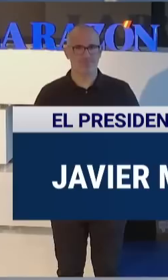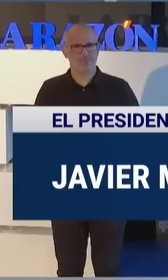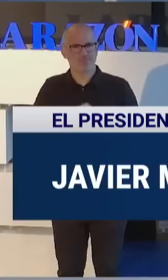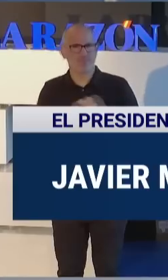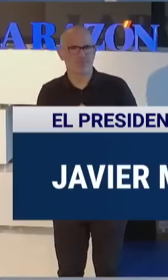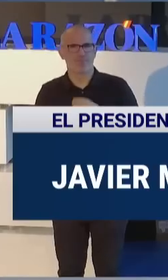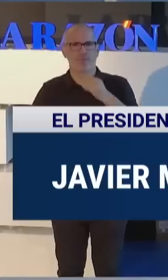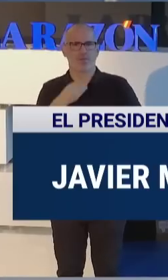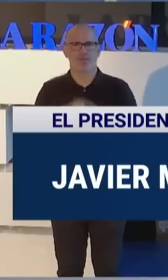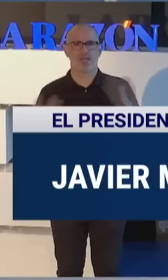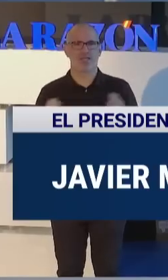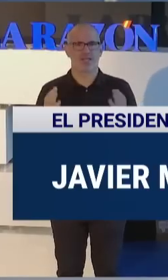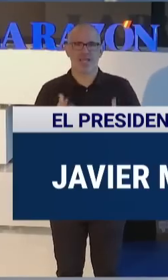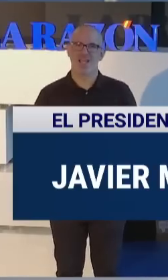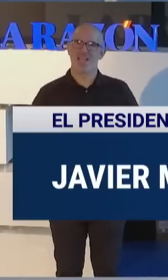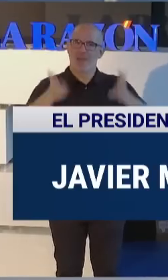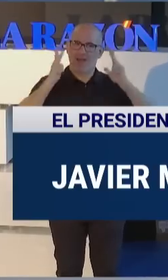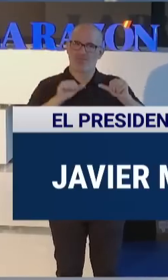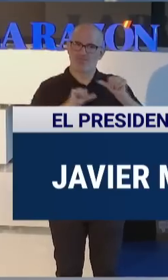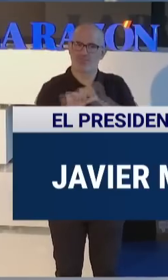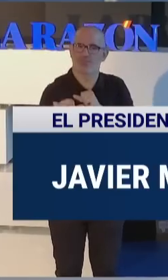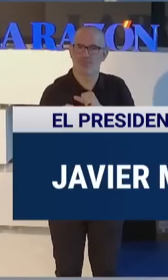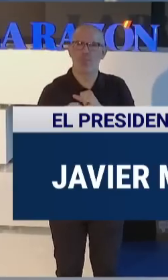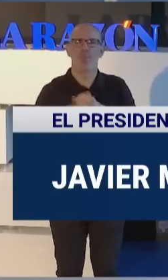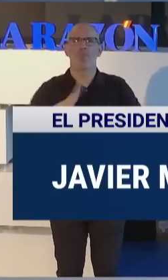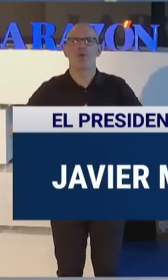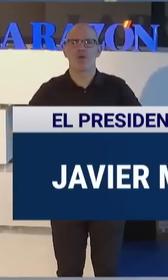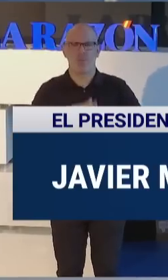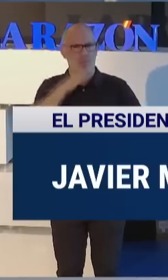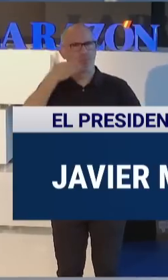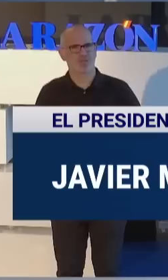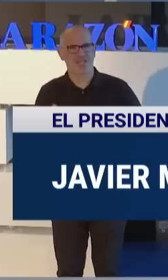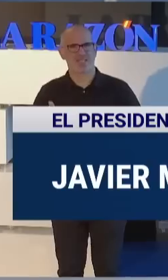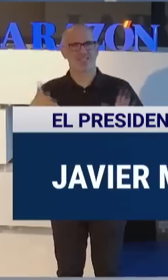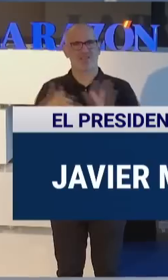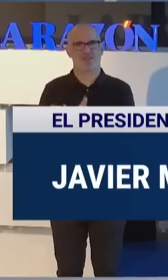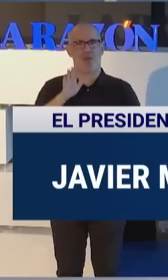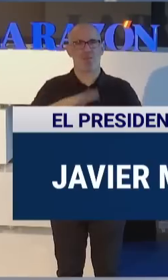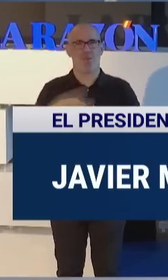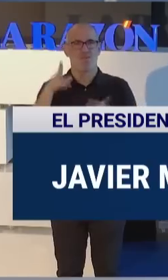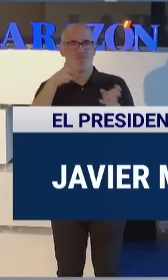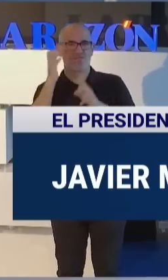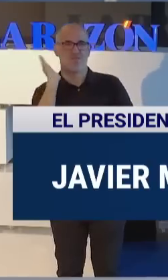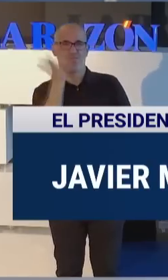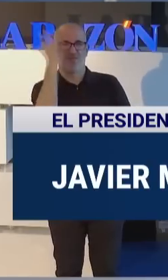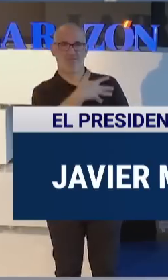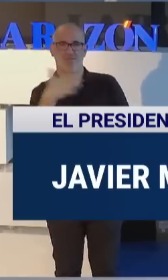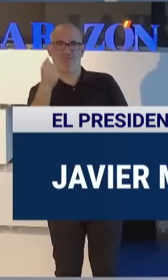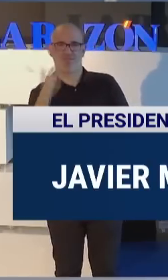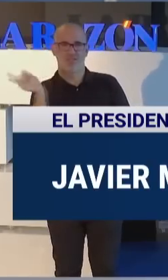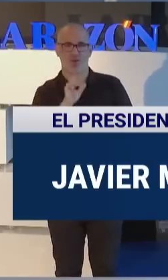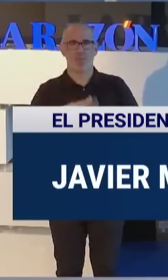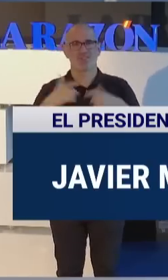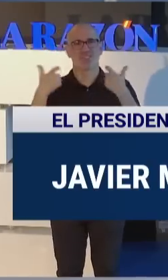hacer es liberar el cepo. ¿Por qué? Porque esto es importante, no va a haber emisión por fisco, no va a haber emisión por